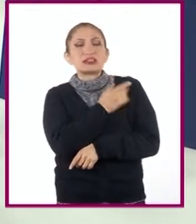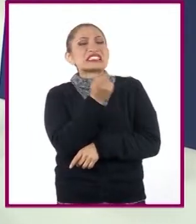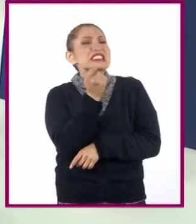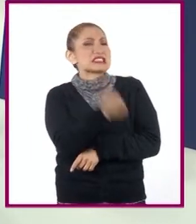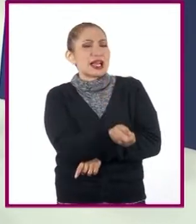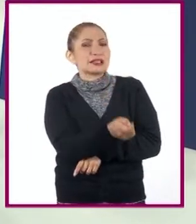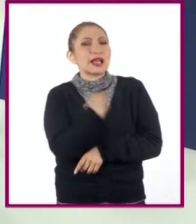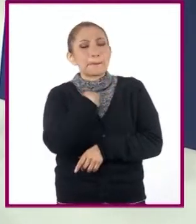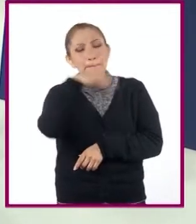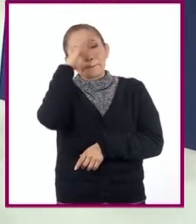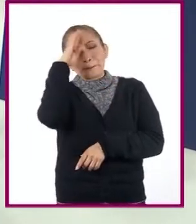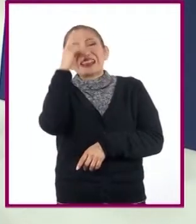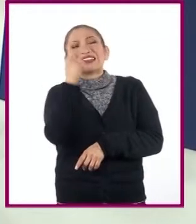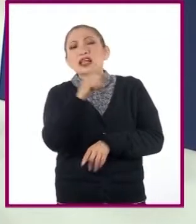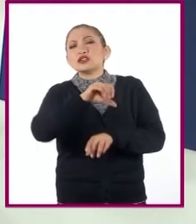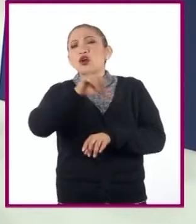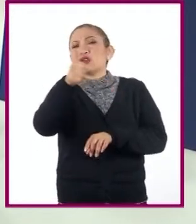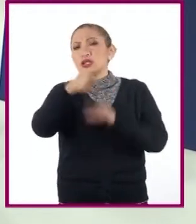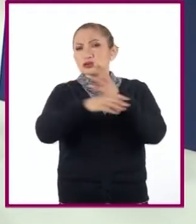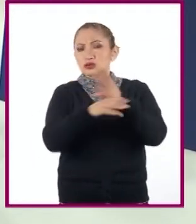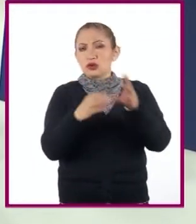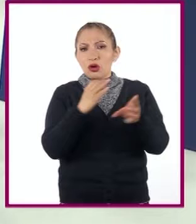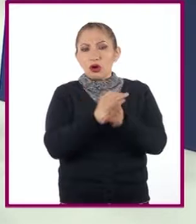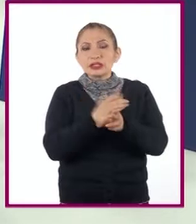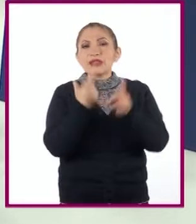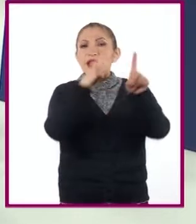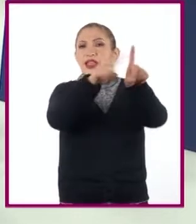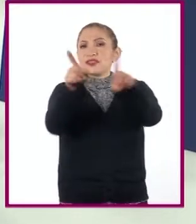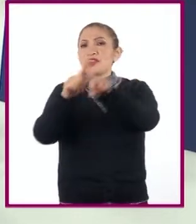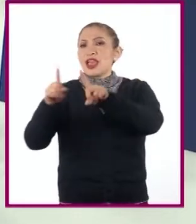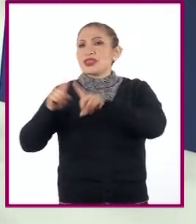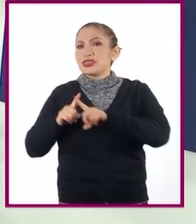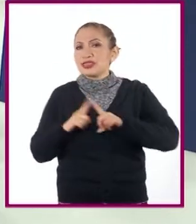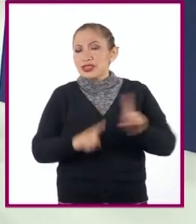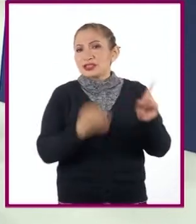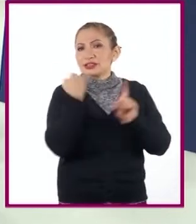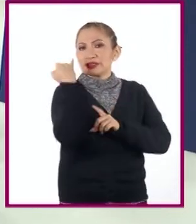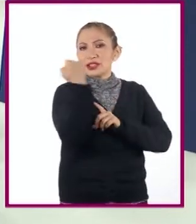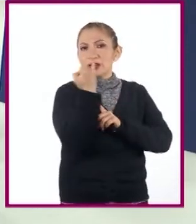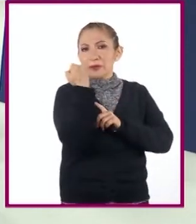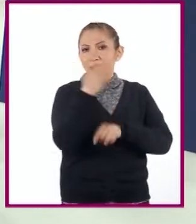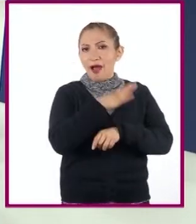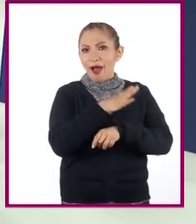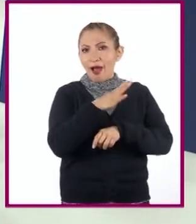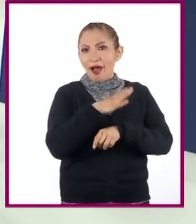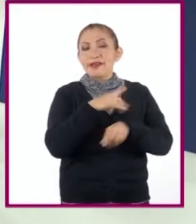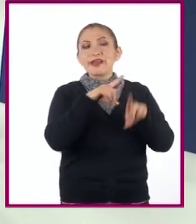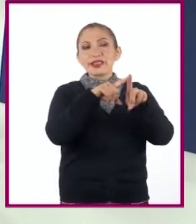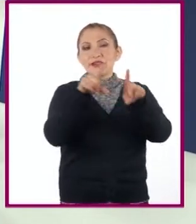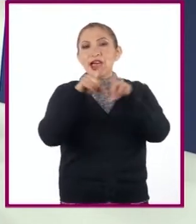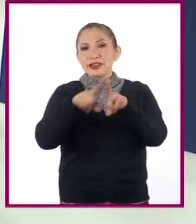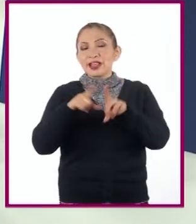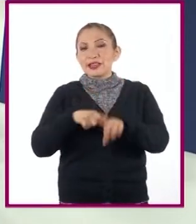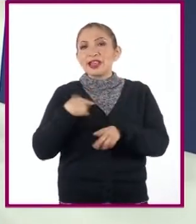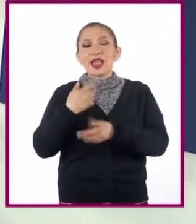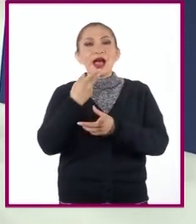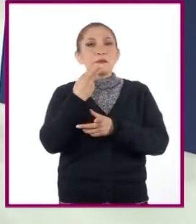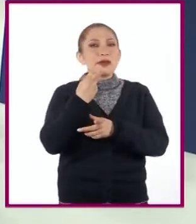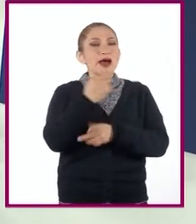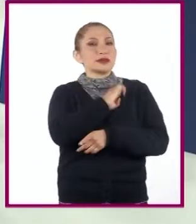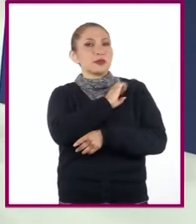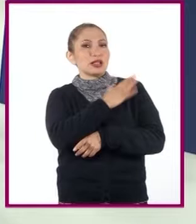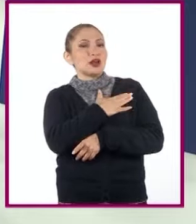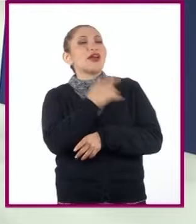referimos a reflexionar sobre otro aspecto de la diversidad lingüística, es decir, la diversidad de la lengua española,